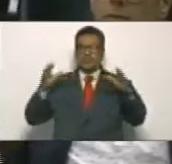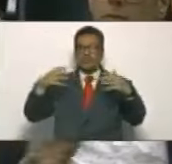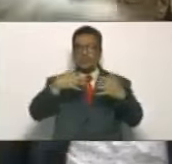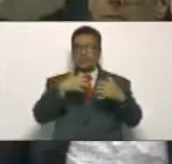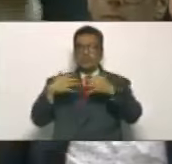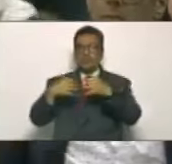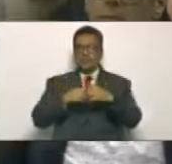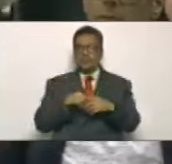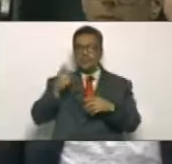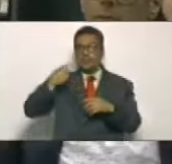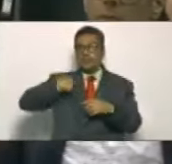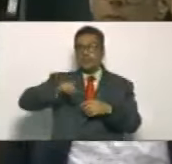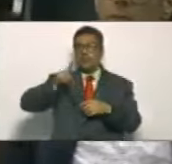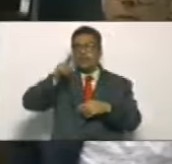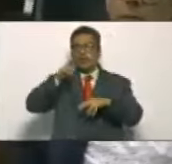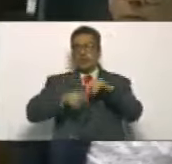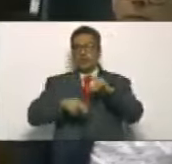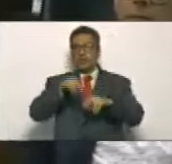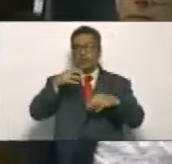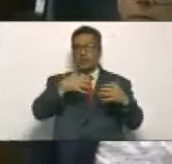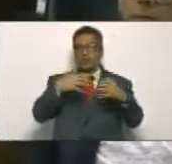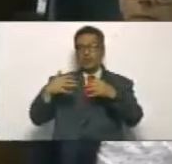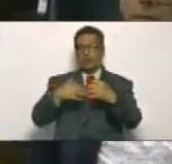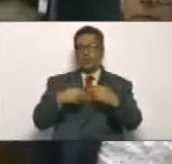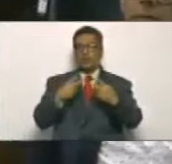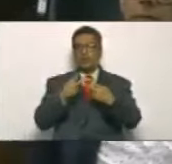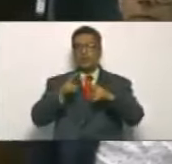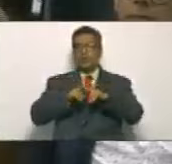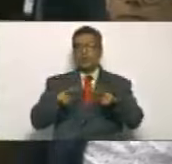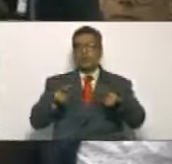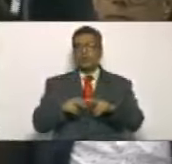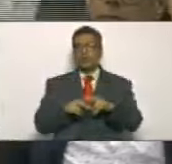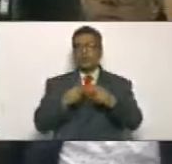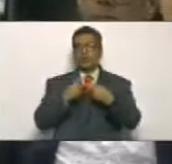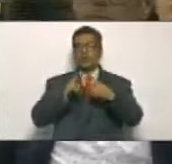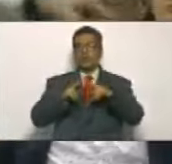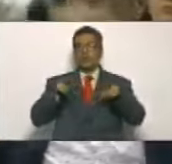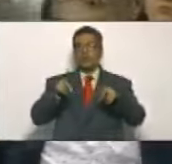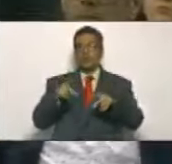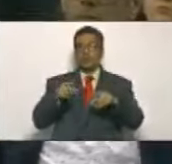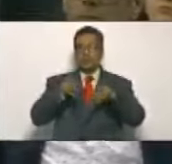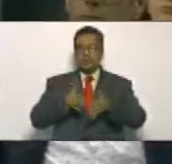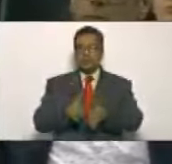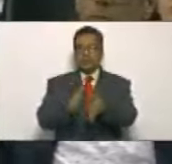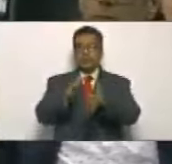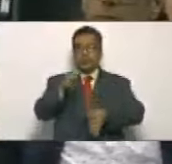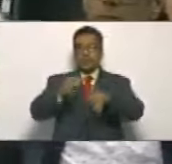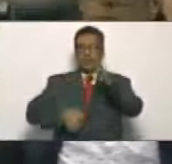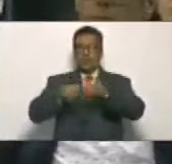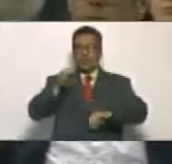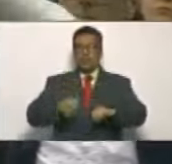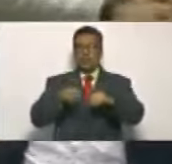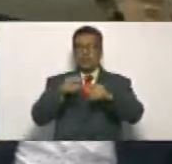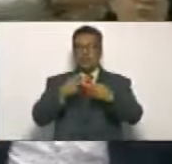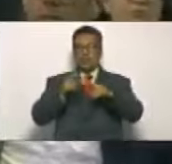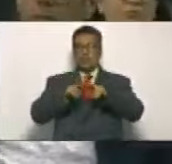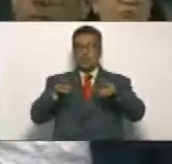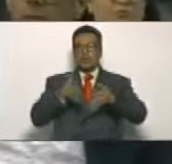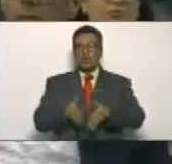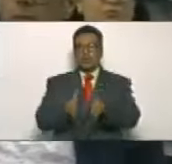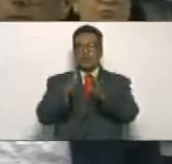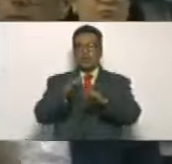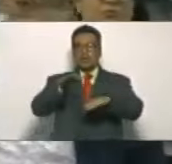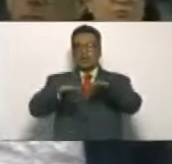guerra. Tienen que construirse soluciones de paz. La paz es hija de la justicia, la paz es hija